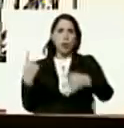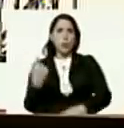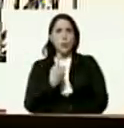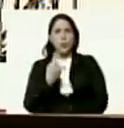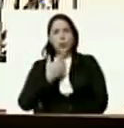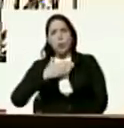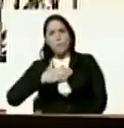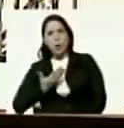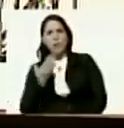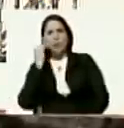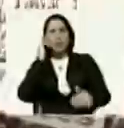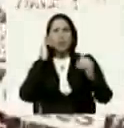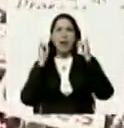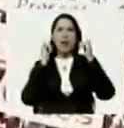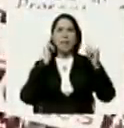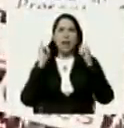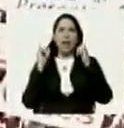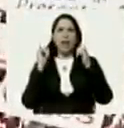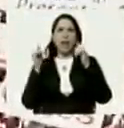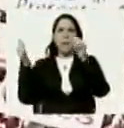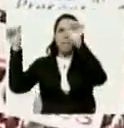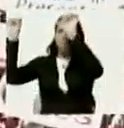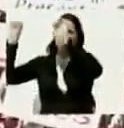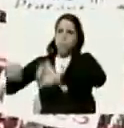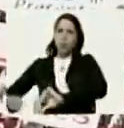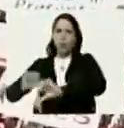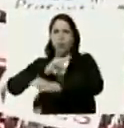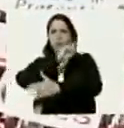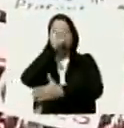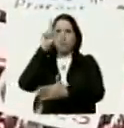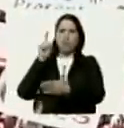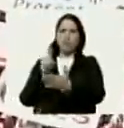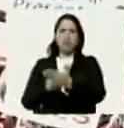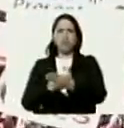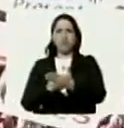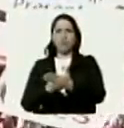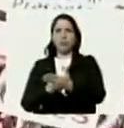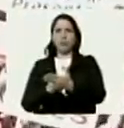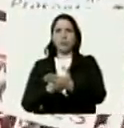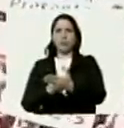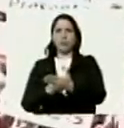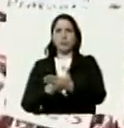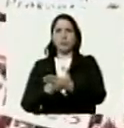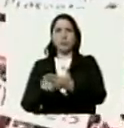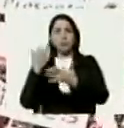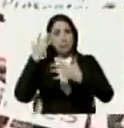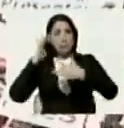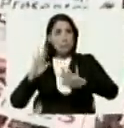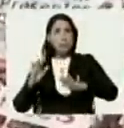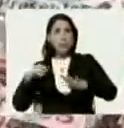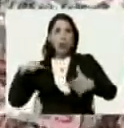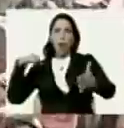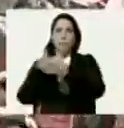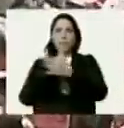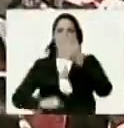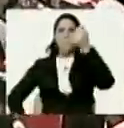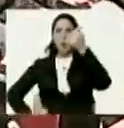pueden celebrar es el fracaso absoluto de su aventura golpista apoyado por el